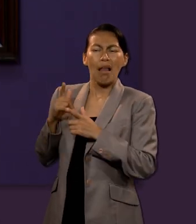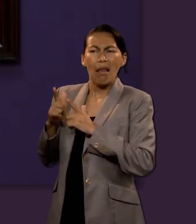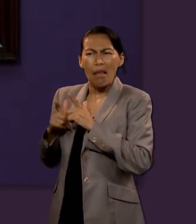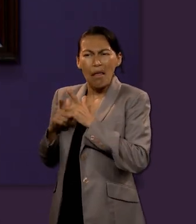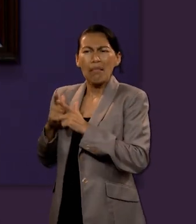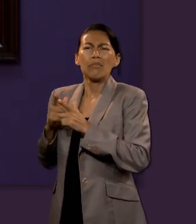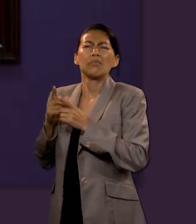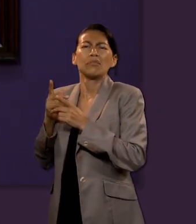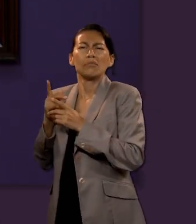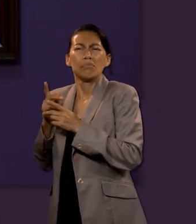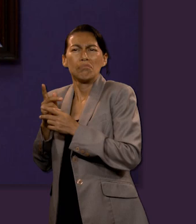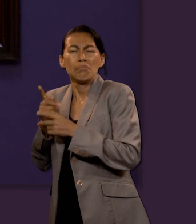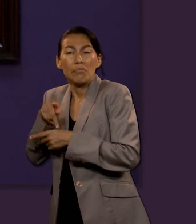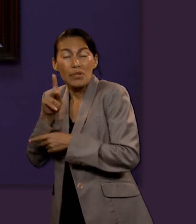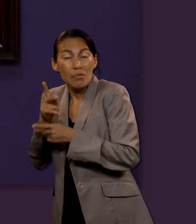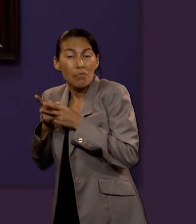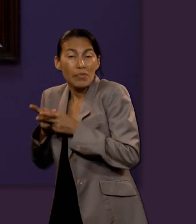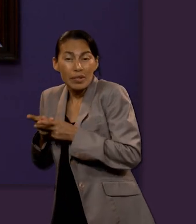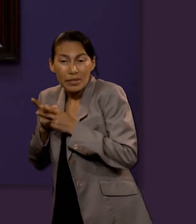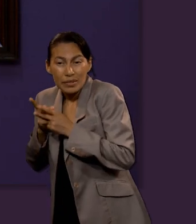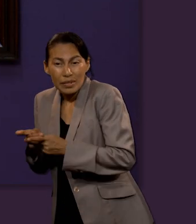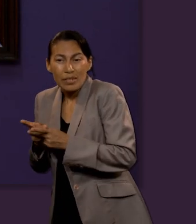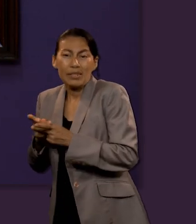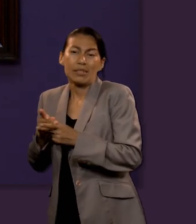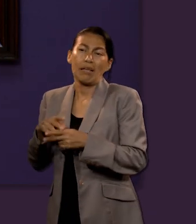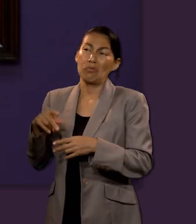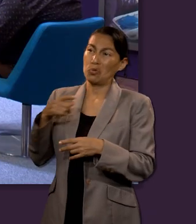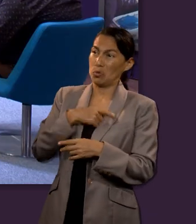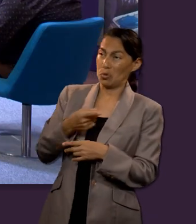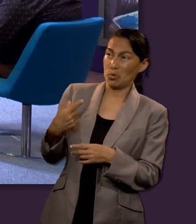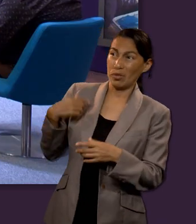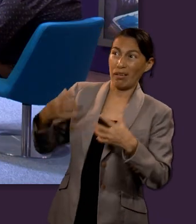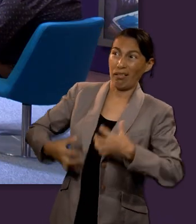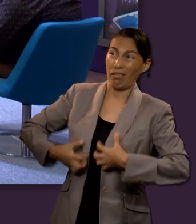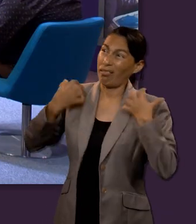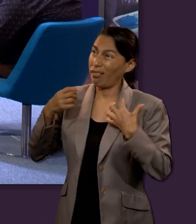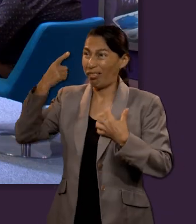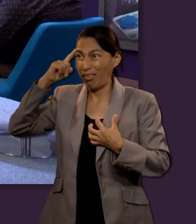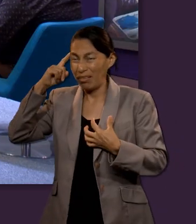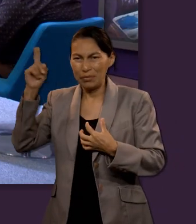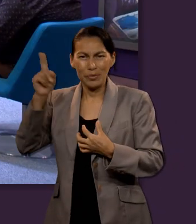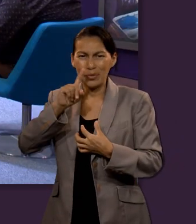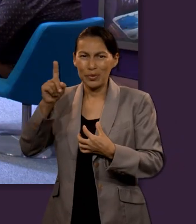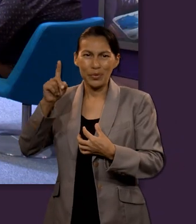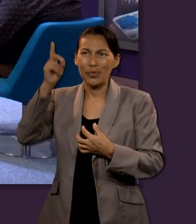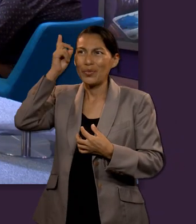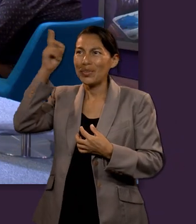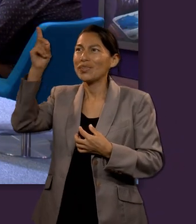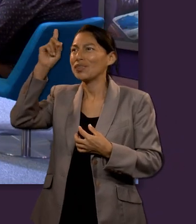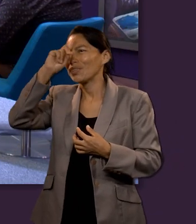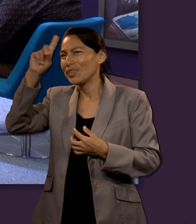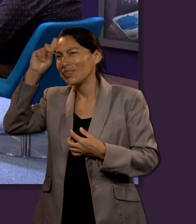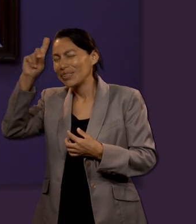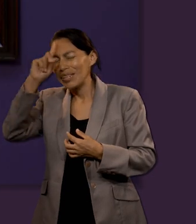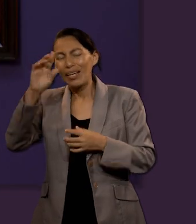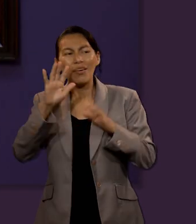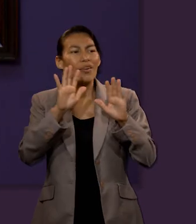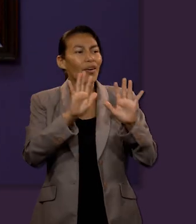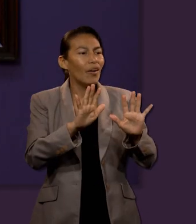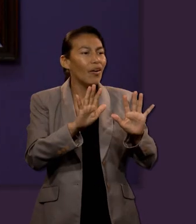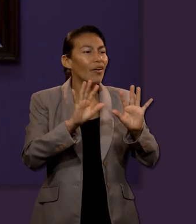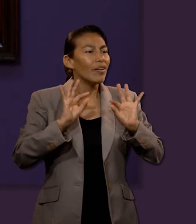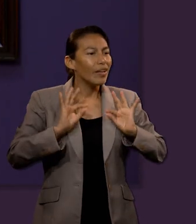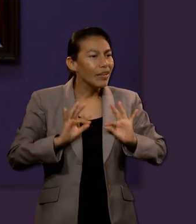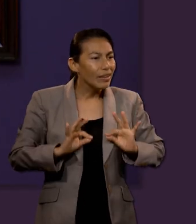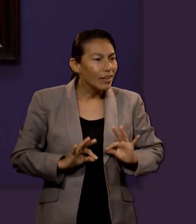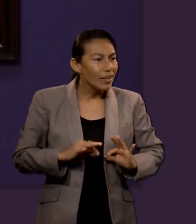realizando y nosotros vamos a lo mejor un poco lento en los planes de dios nos enojamos en los molestados pero el consejo es muy claro refrena